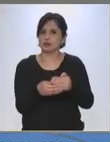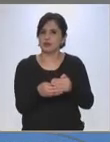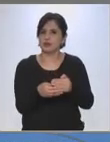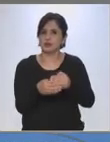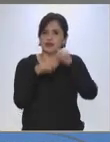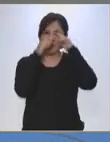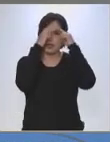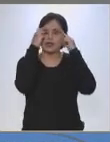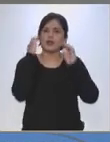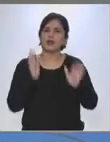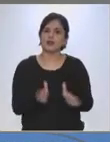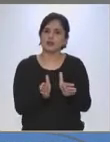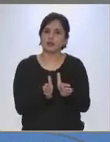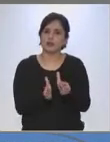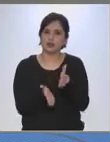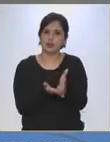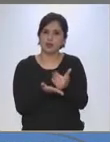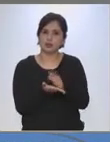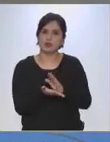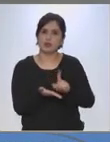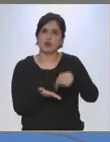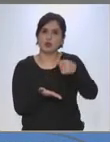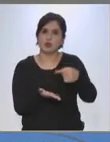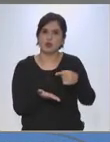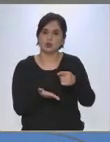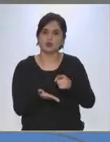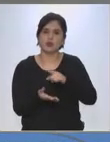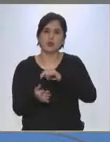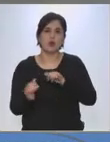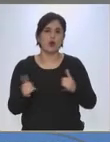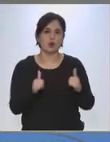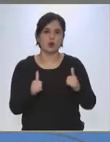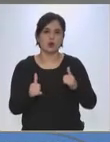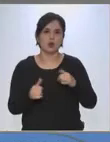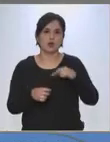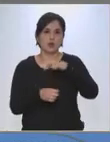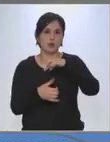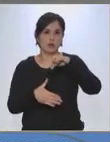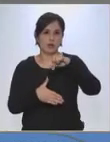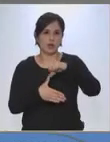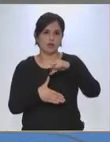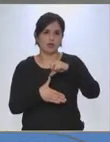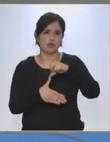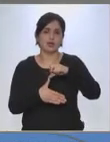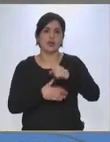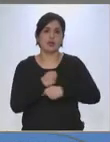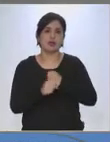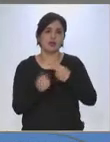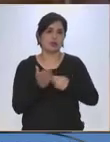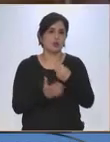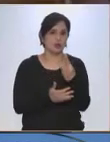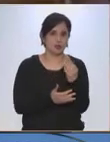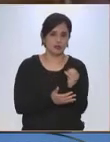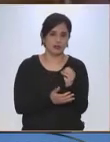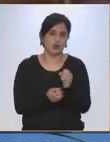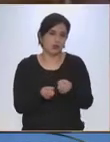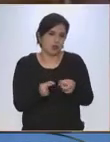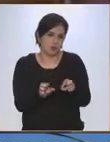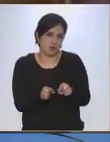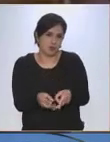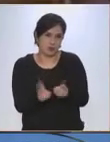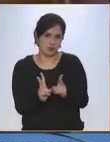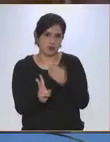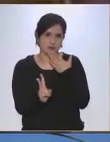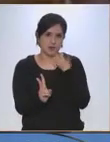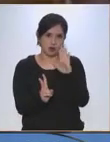la organización de los próximos juegos panamericanos y para americanos en el 2023 debiera ser la instancia que permita